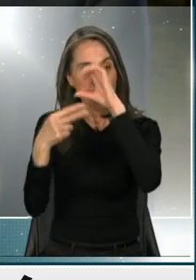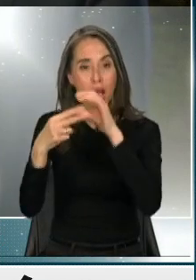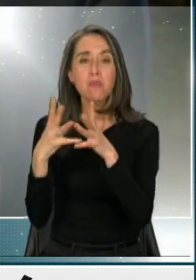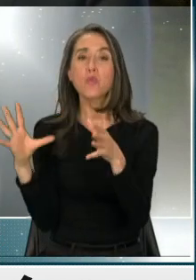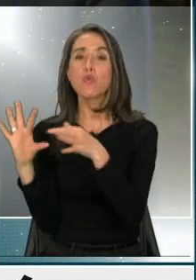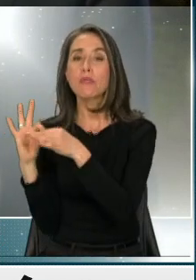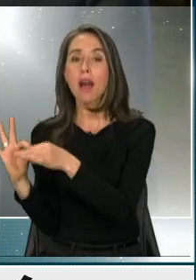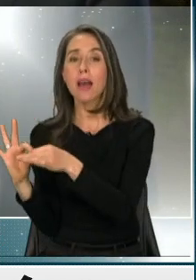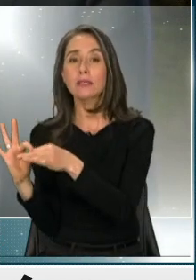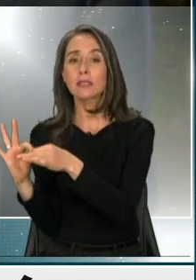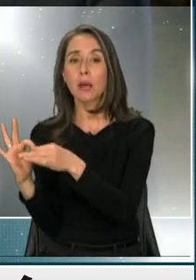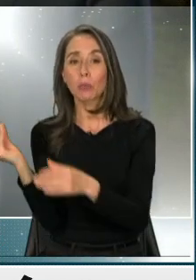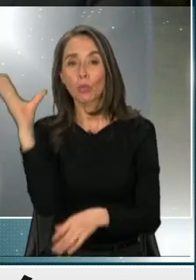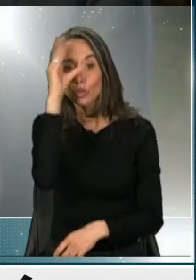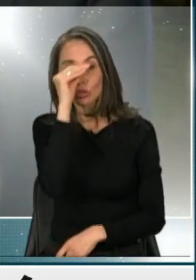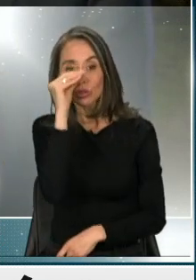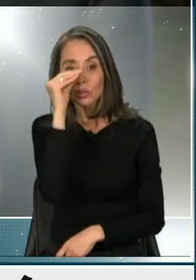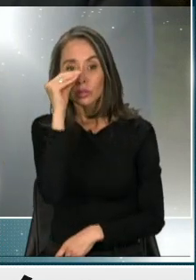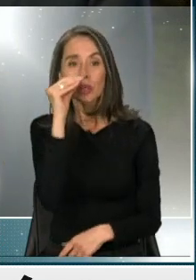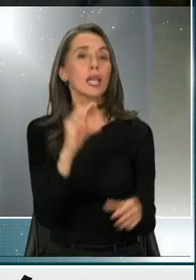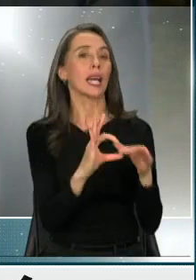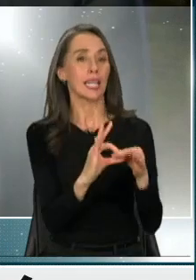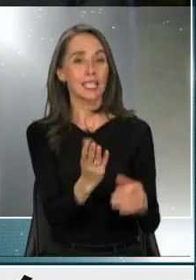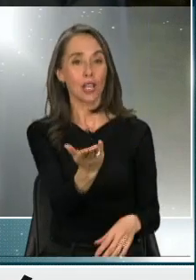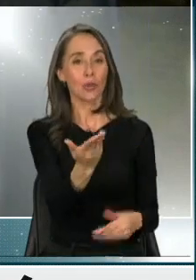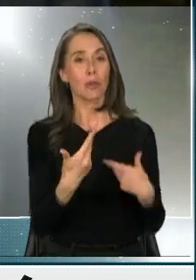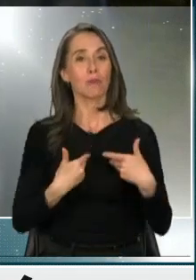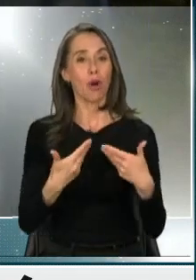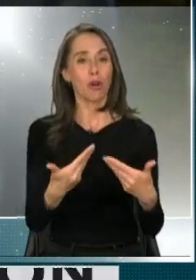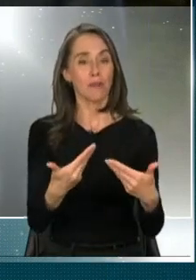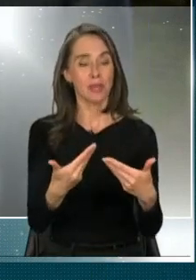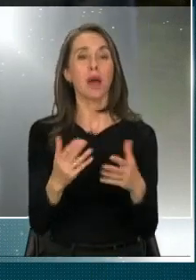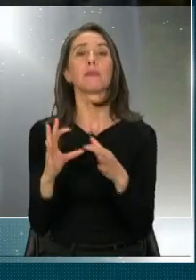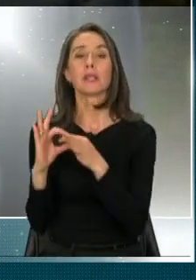noches gracia ustedes por invitación bueno seguimos